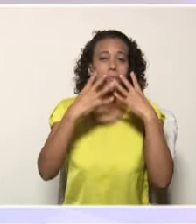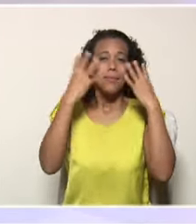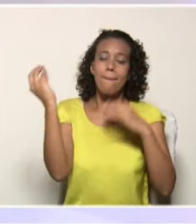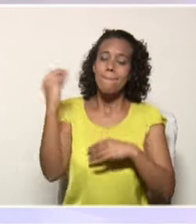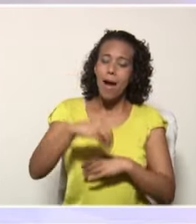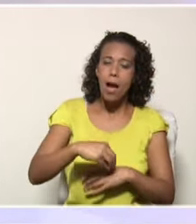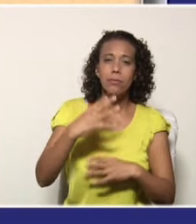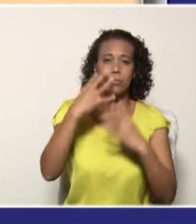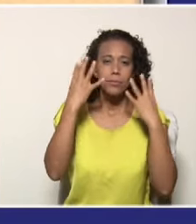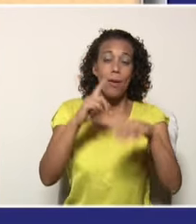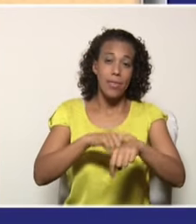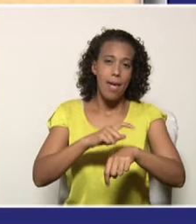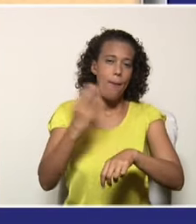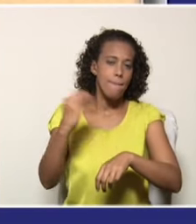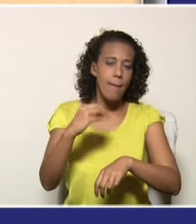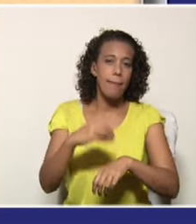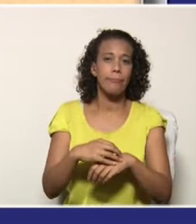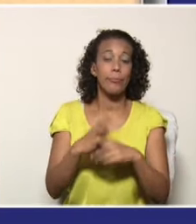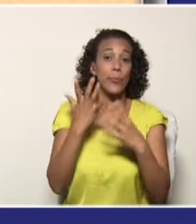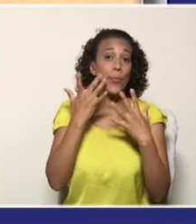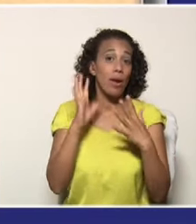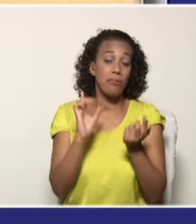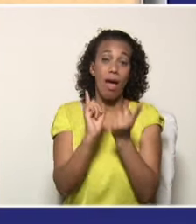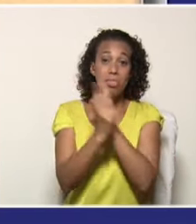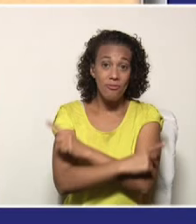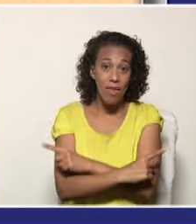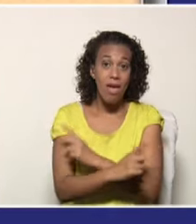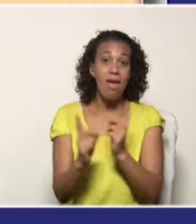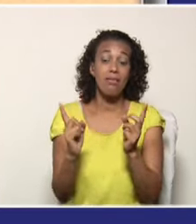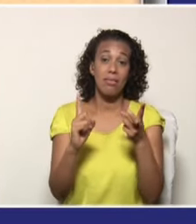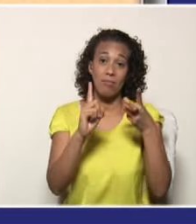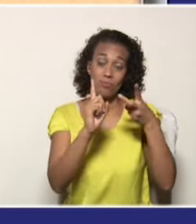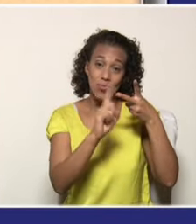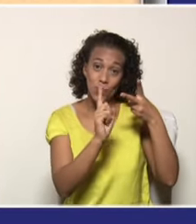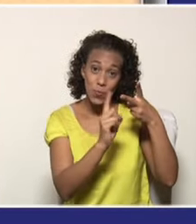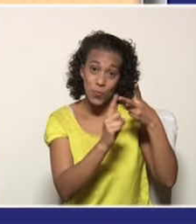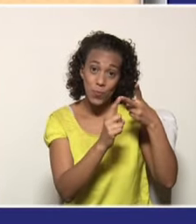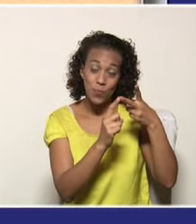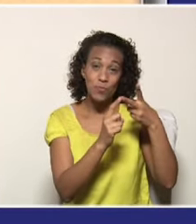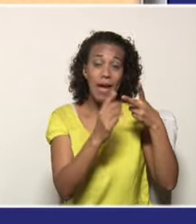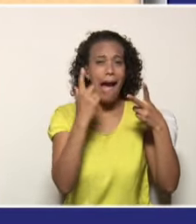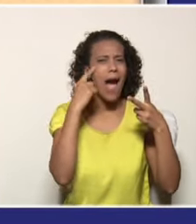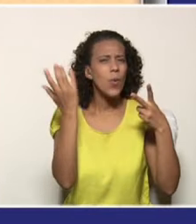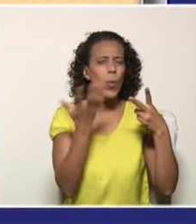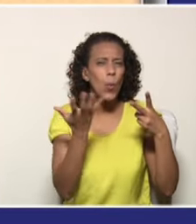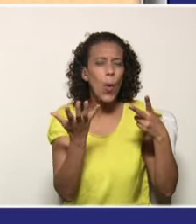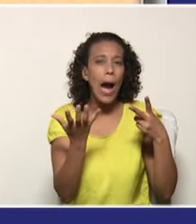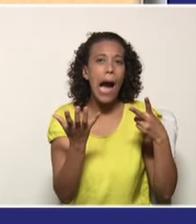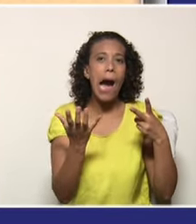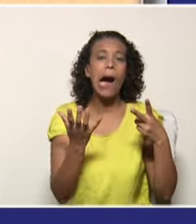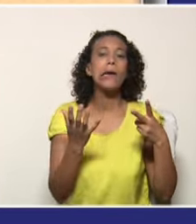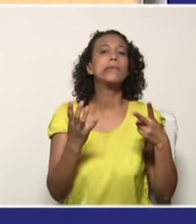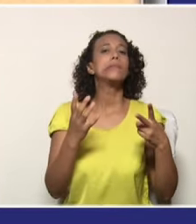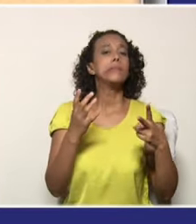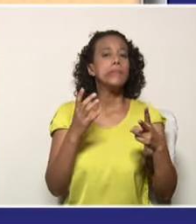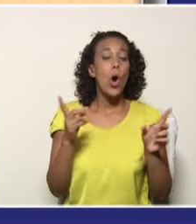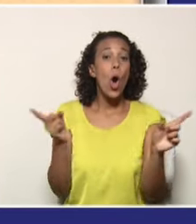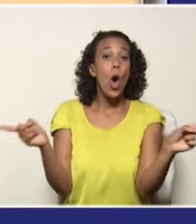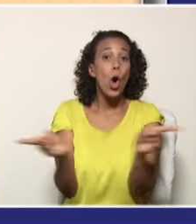ejercicios. Si por el contrario hablamos de ejercicios anaeróbicos, nos referimos a ejercicios de